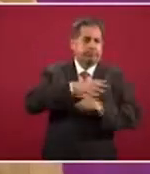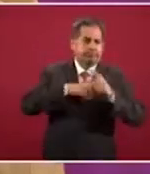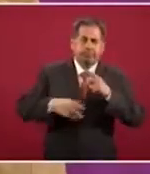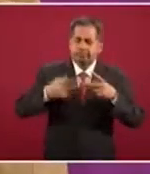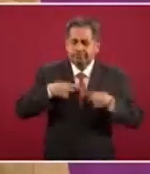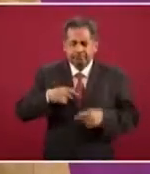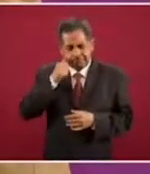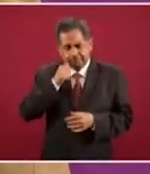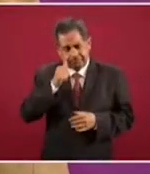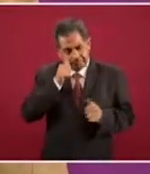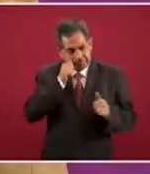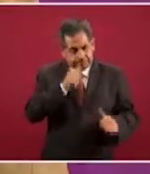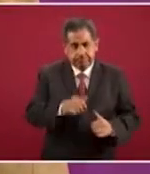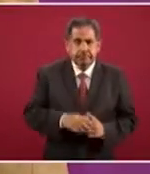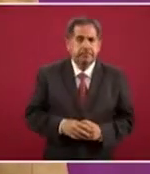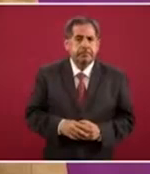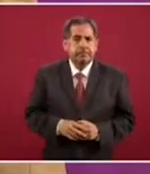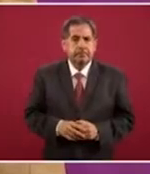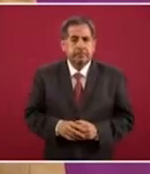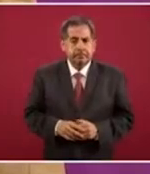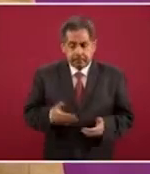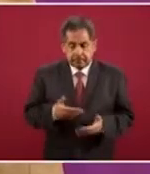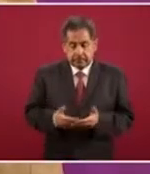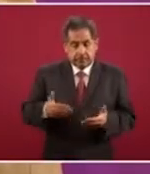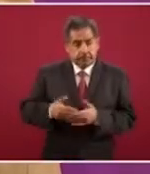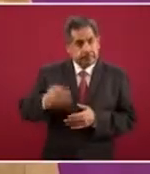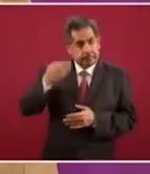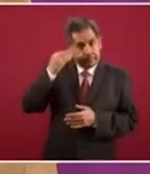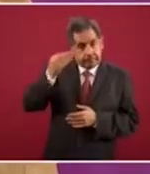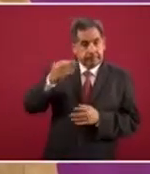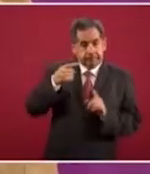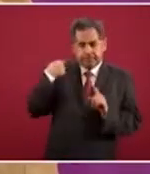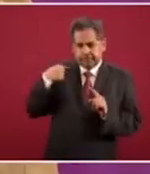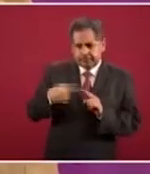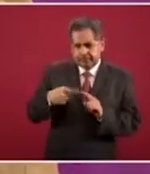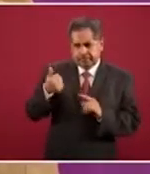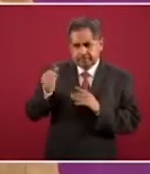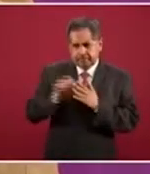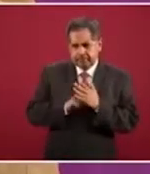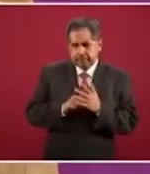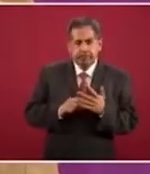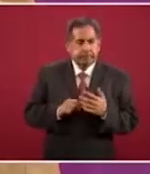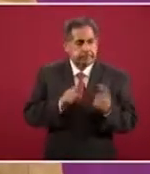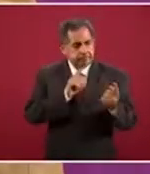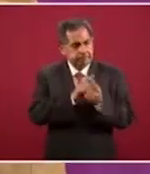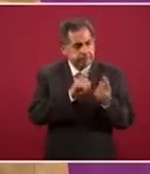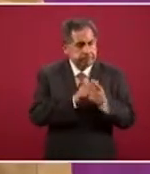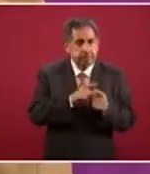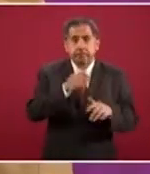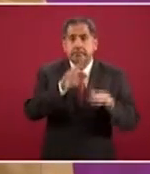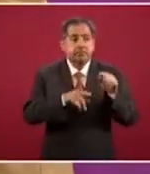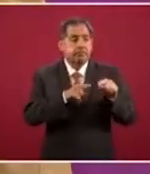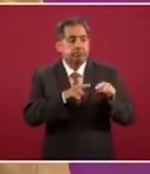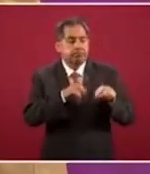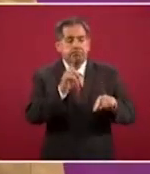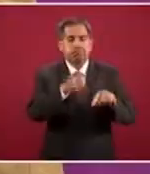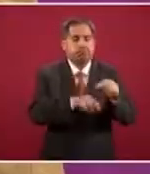ciudadanos. En este periodo hemos atendido y en algunos casos desactivado